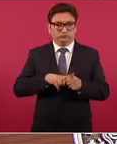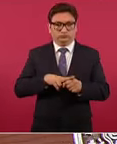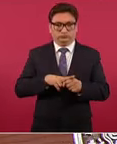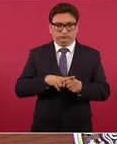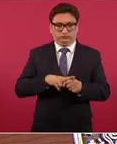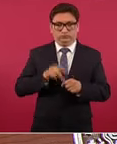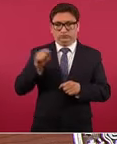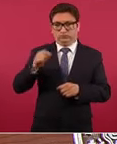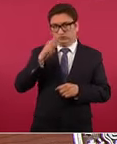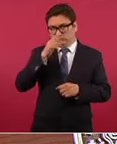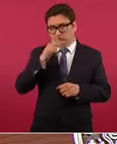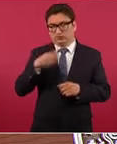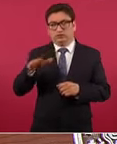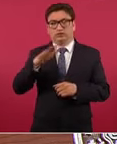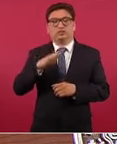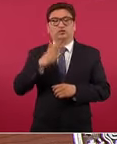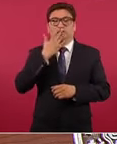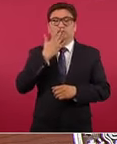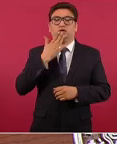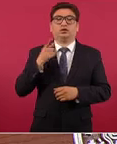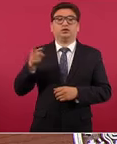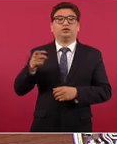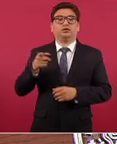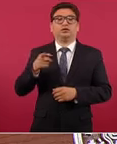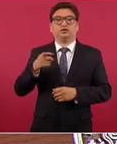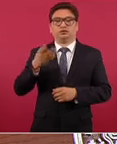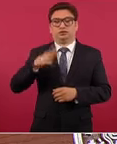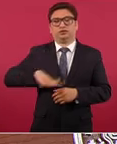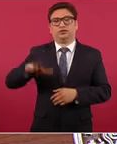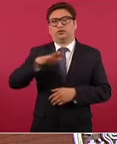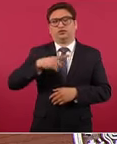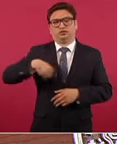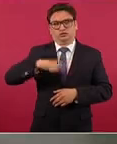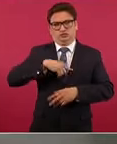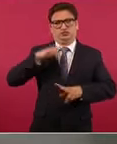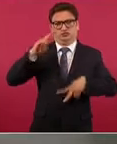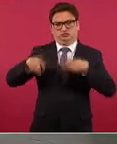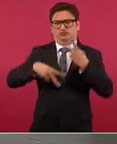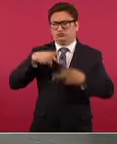sobre los guarijíos hicimos el recorrido